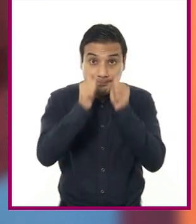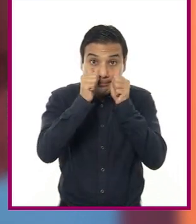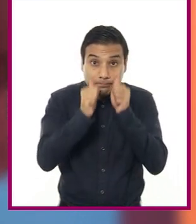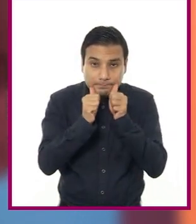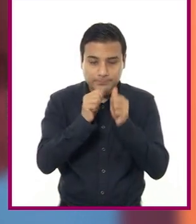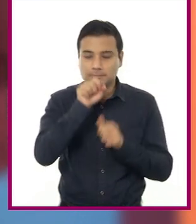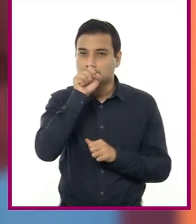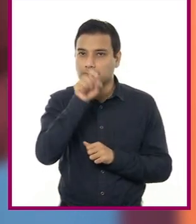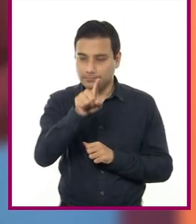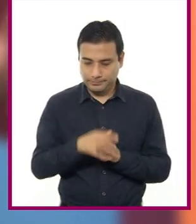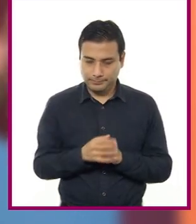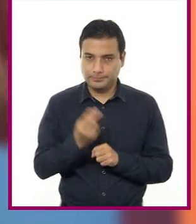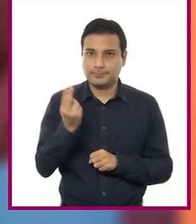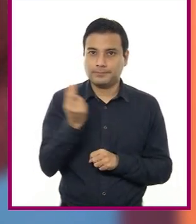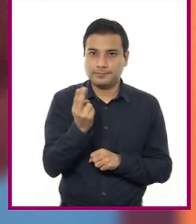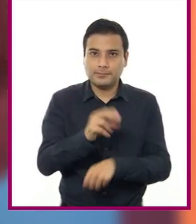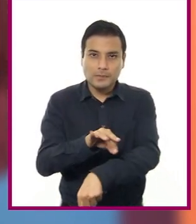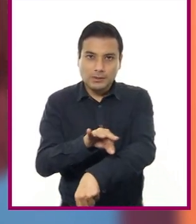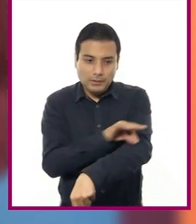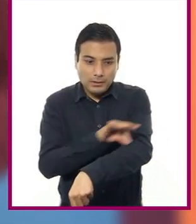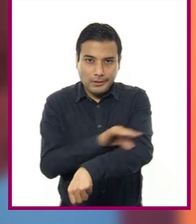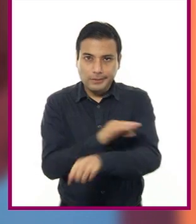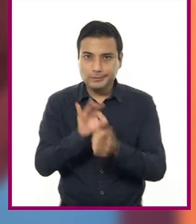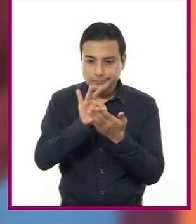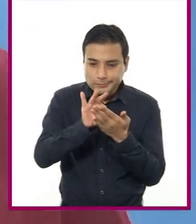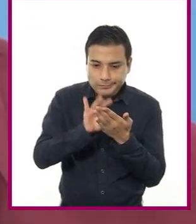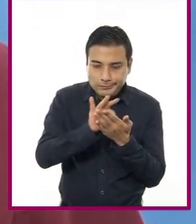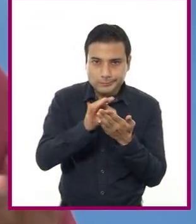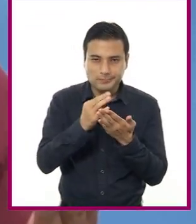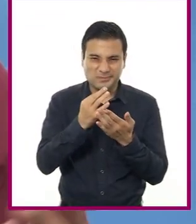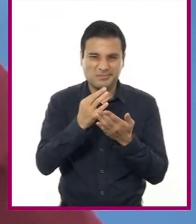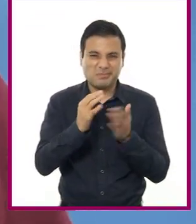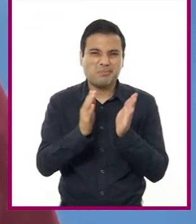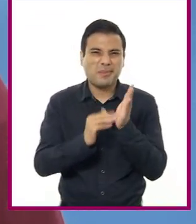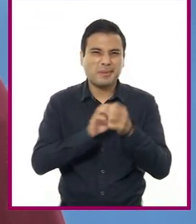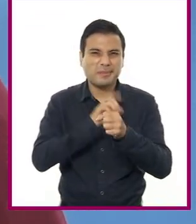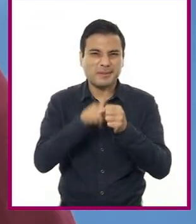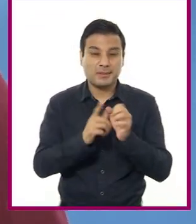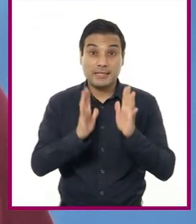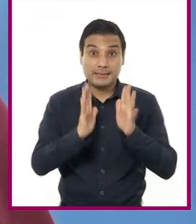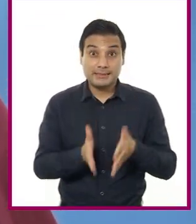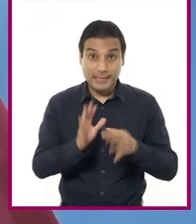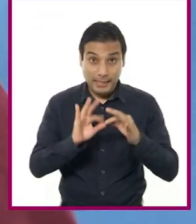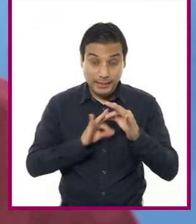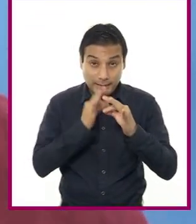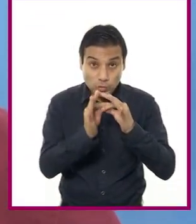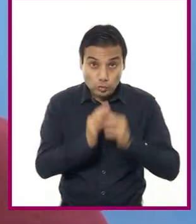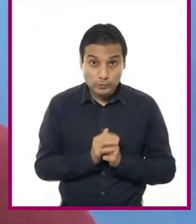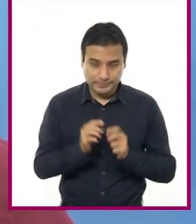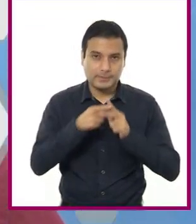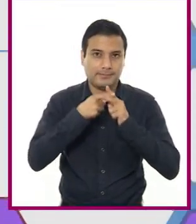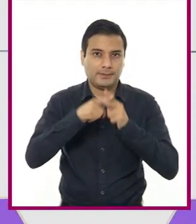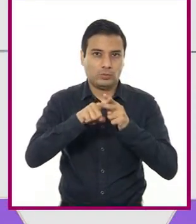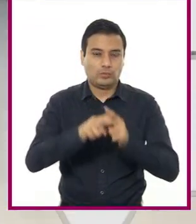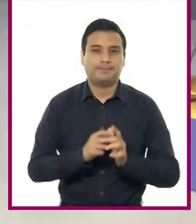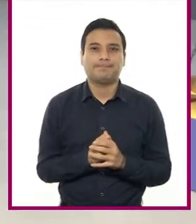material: regleta, punzón y hojas Leyer. ¿Listas y listos? ¡Comenzamos!